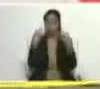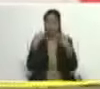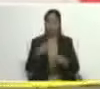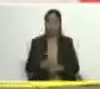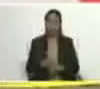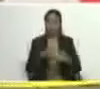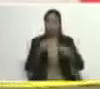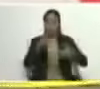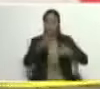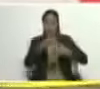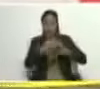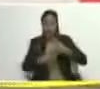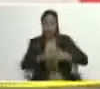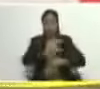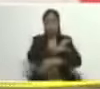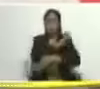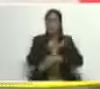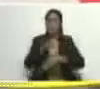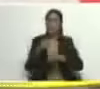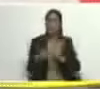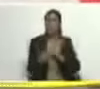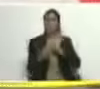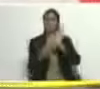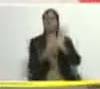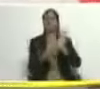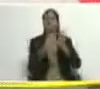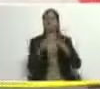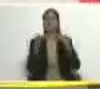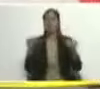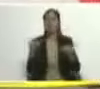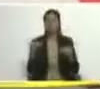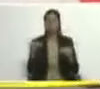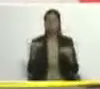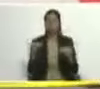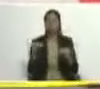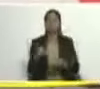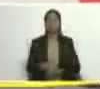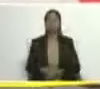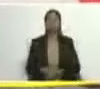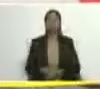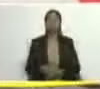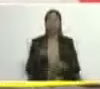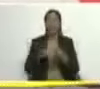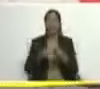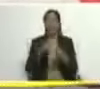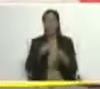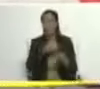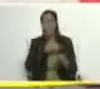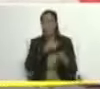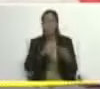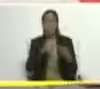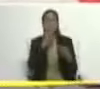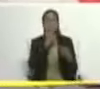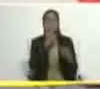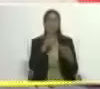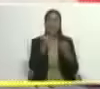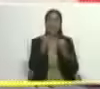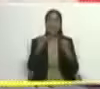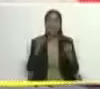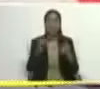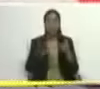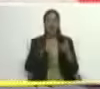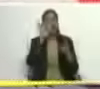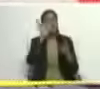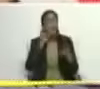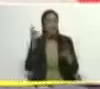Latina y el Caribe y más allá, que a través de Telesur nos ven en español, en inglés, en portugués, en francés,